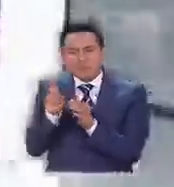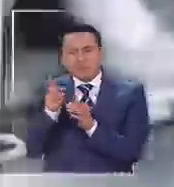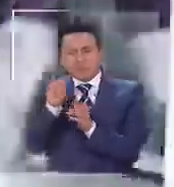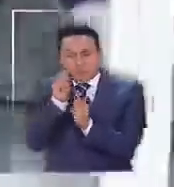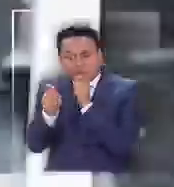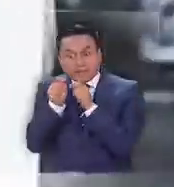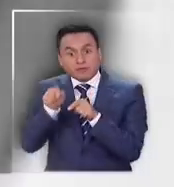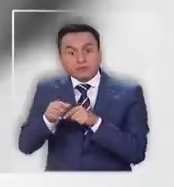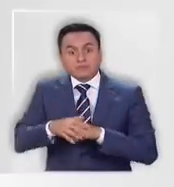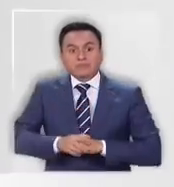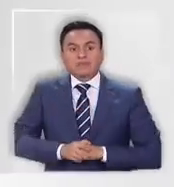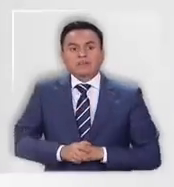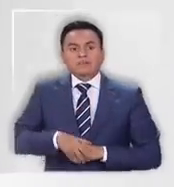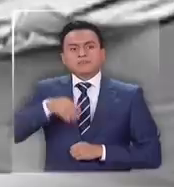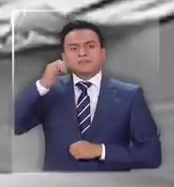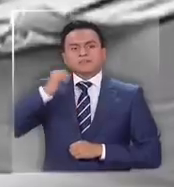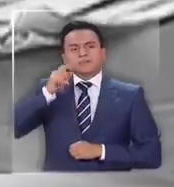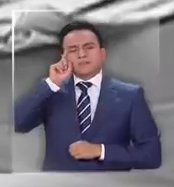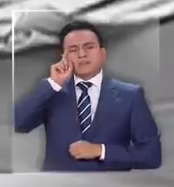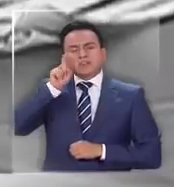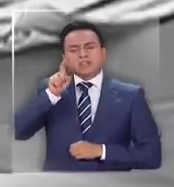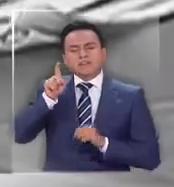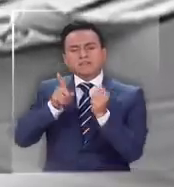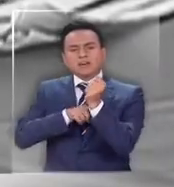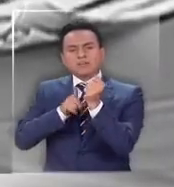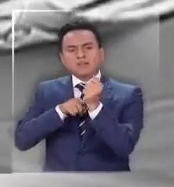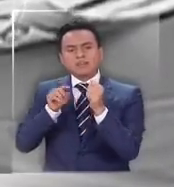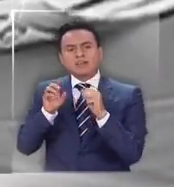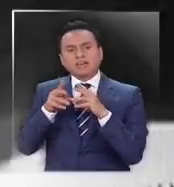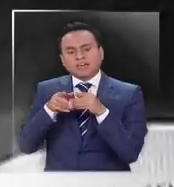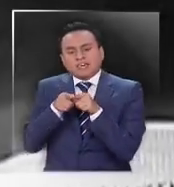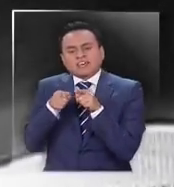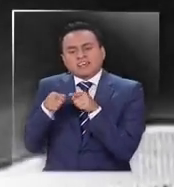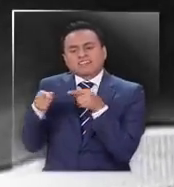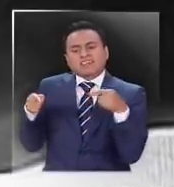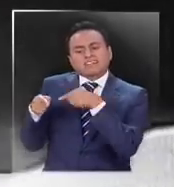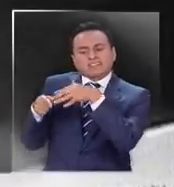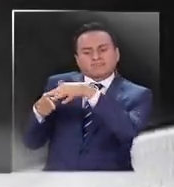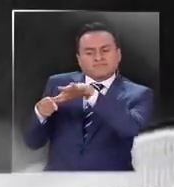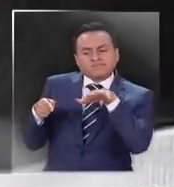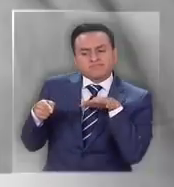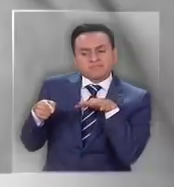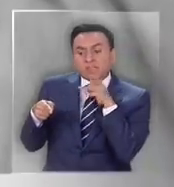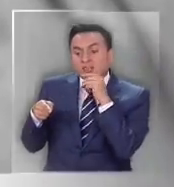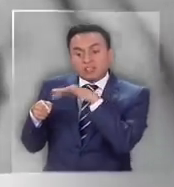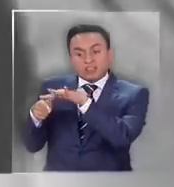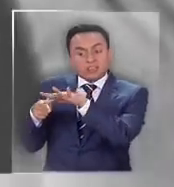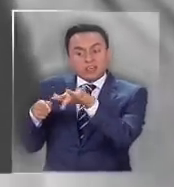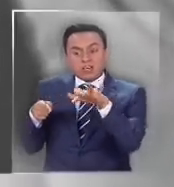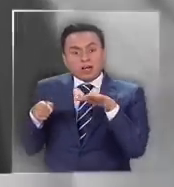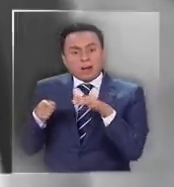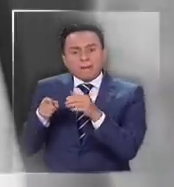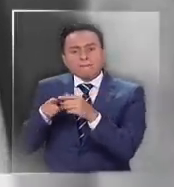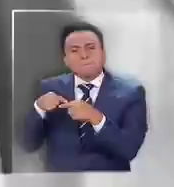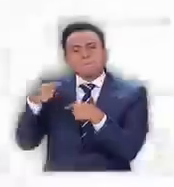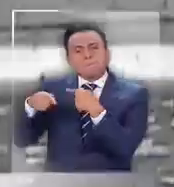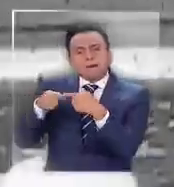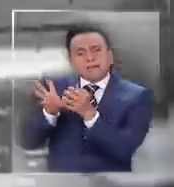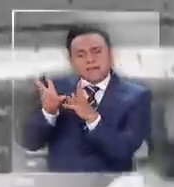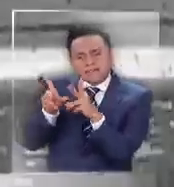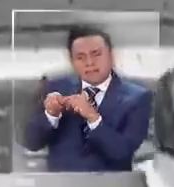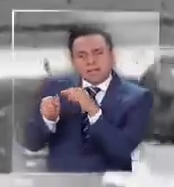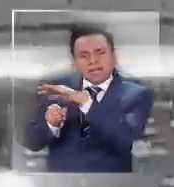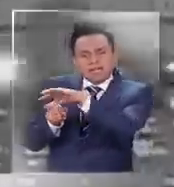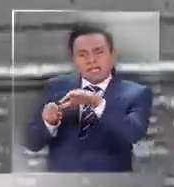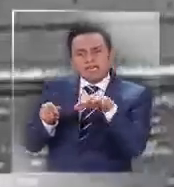un serio riesgo. Siempre se prefiere la familia extensa, vincular. Si no encontramos ningún pariente, vale decir, ninguna